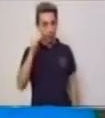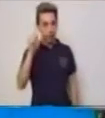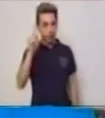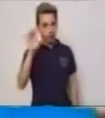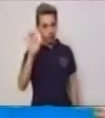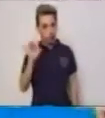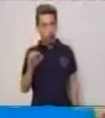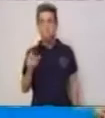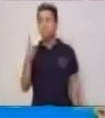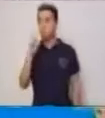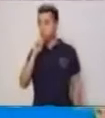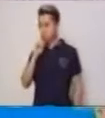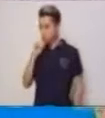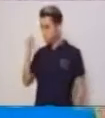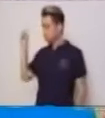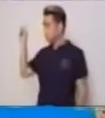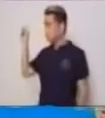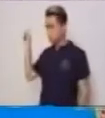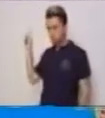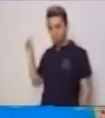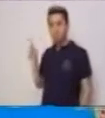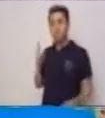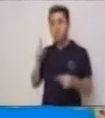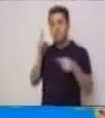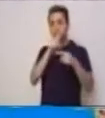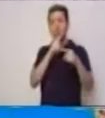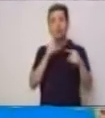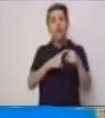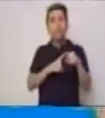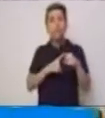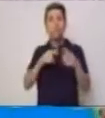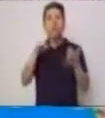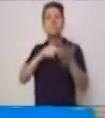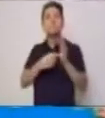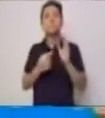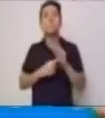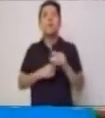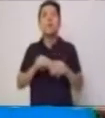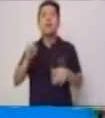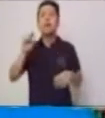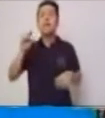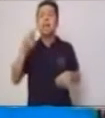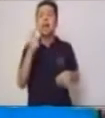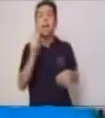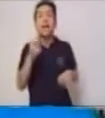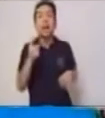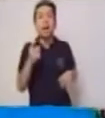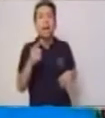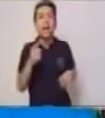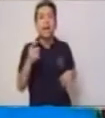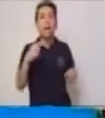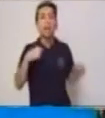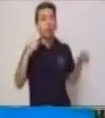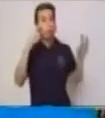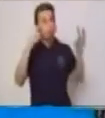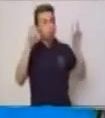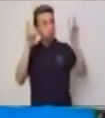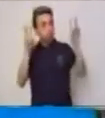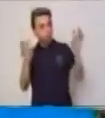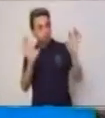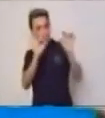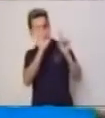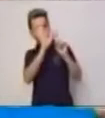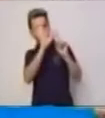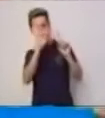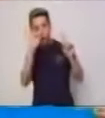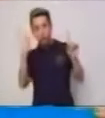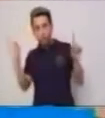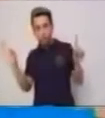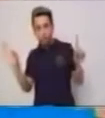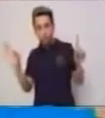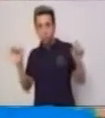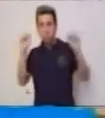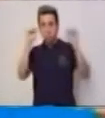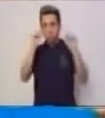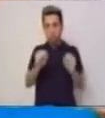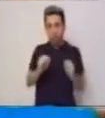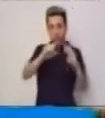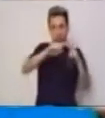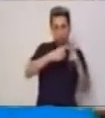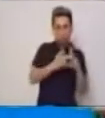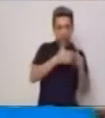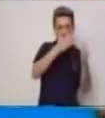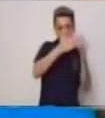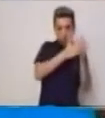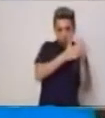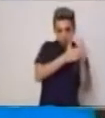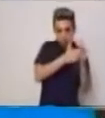quien se habla en la oración. Puede estar al inicio, al final o en medio. Y